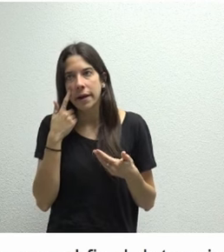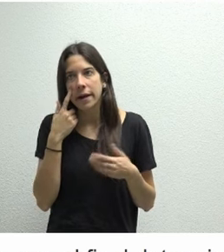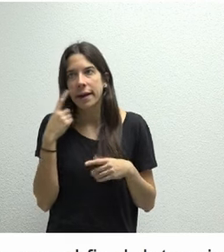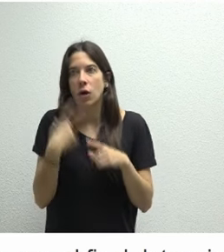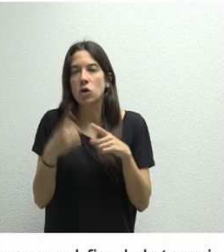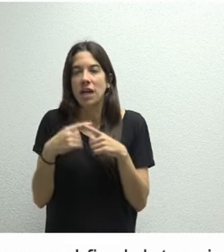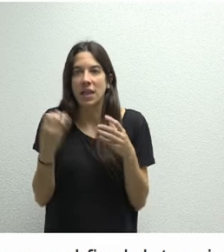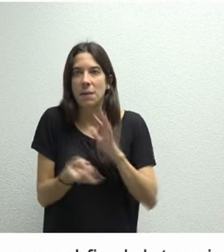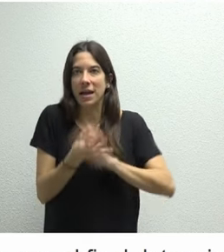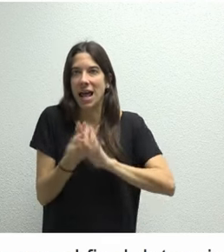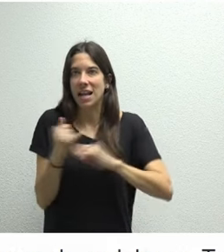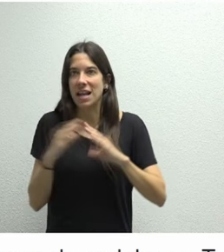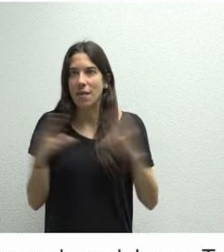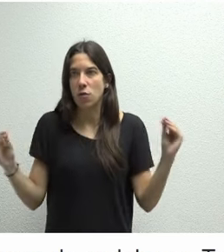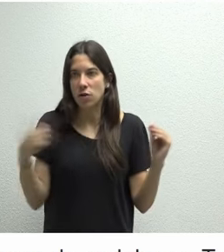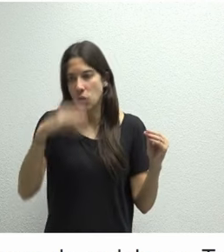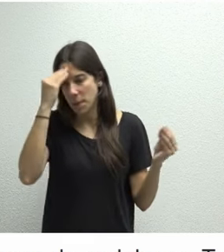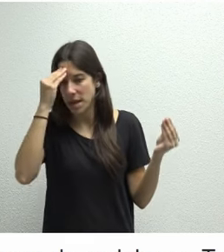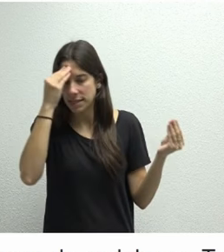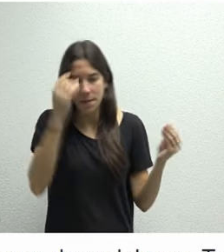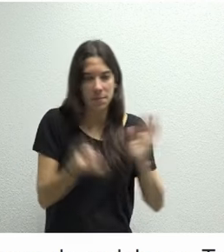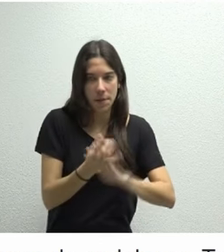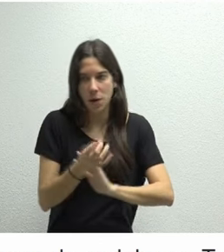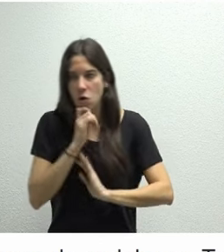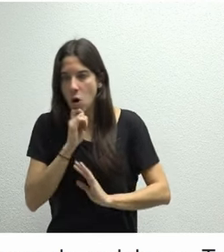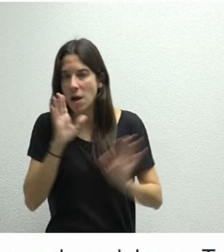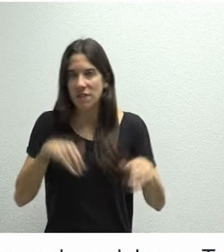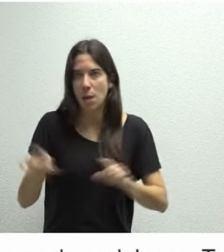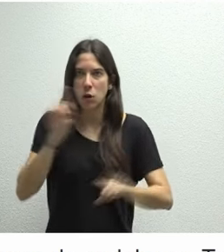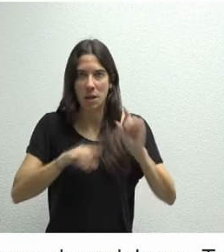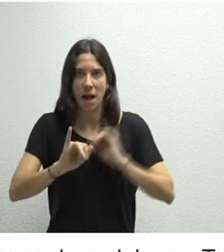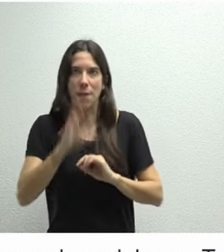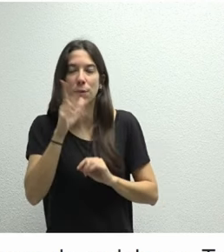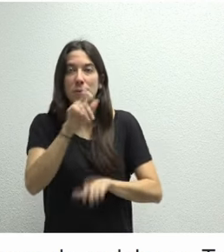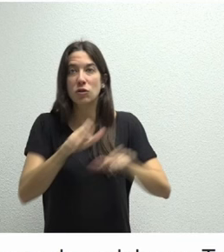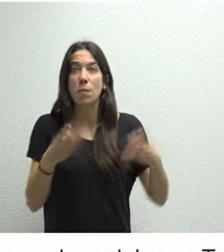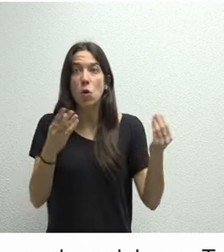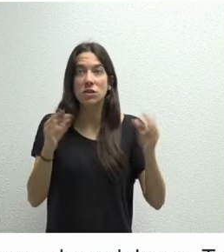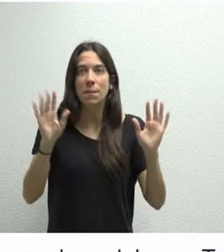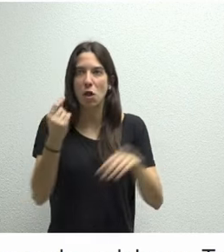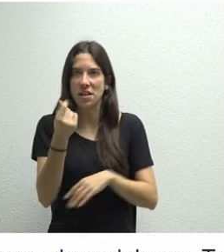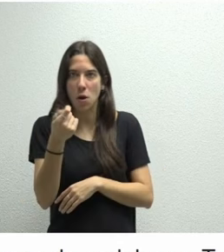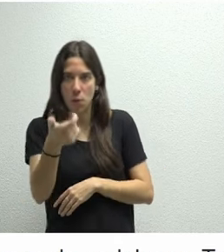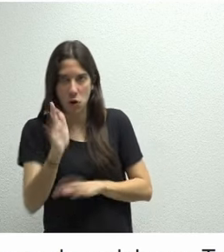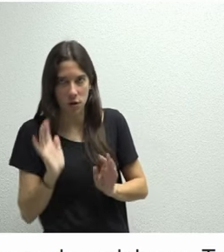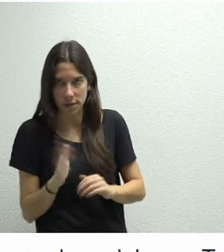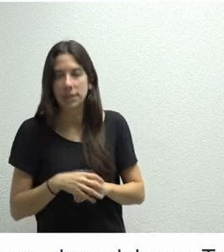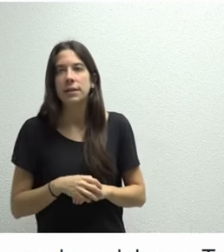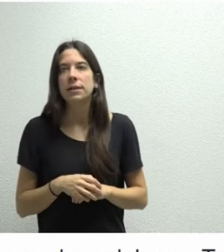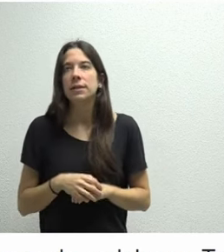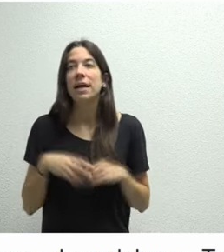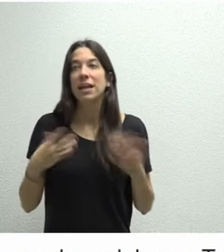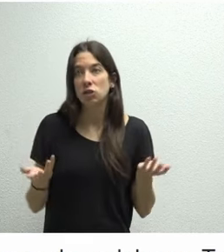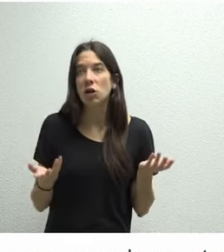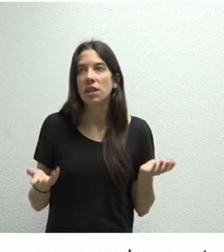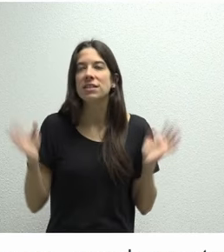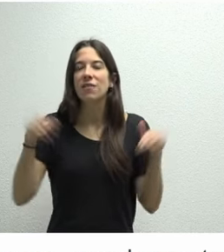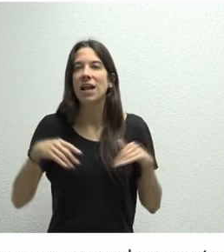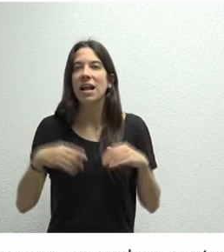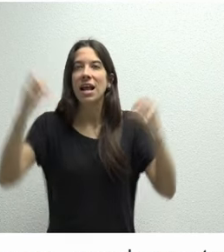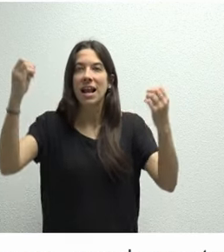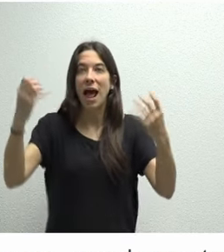Andalucía eh nos vemos en serios problemas porque somos much mucho pero es con poco dinero eh entonces eh la luz que nos